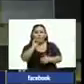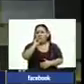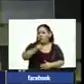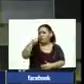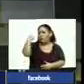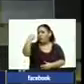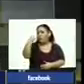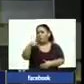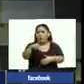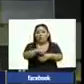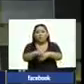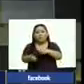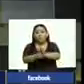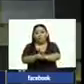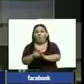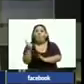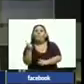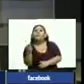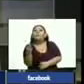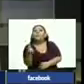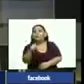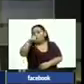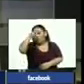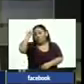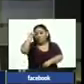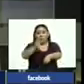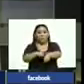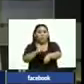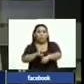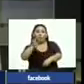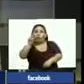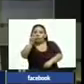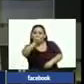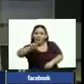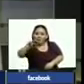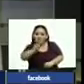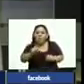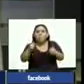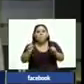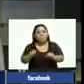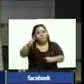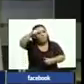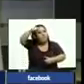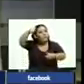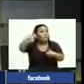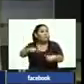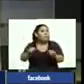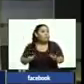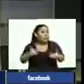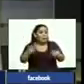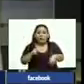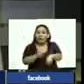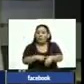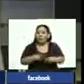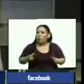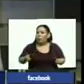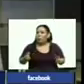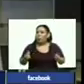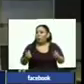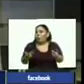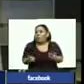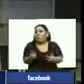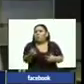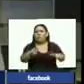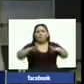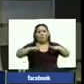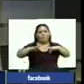que los diputados solo tienen dos semanas para la aprobación de este presupuesto ya que el tiempo se acaba, viene la